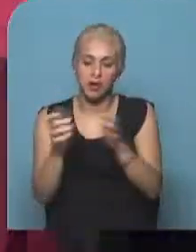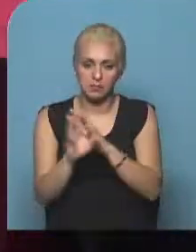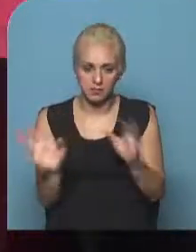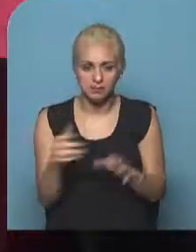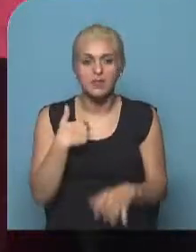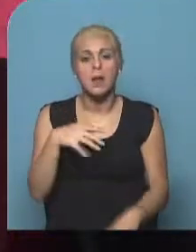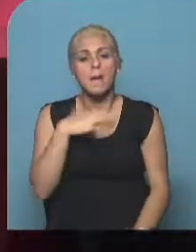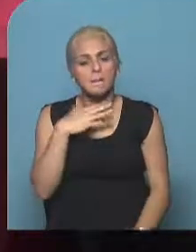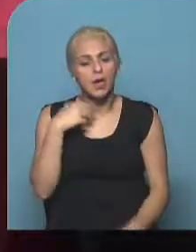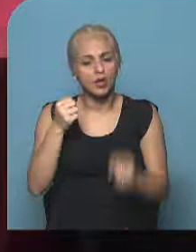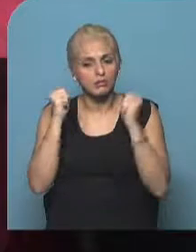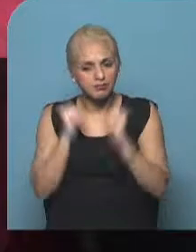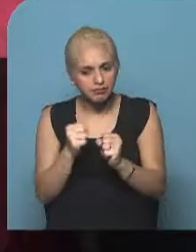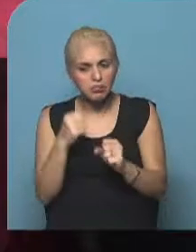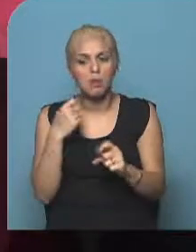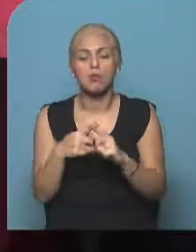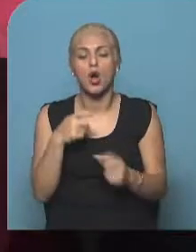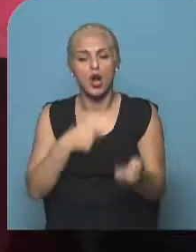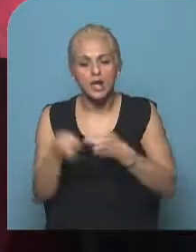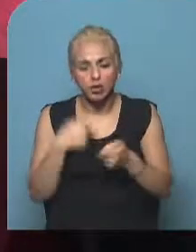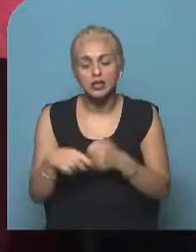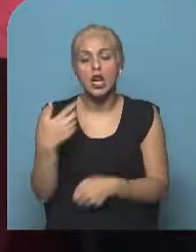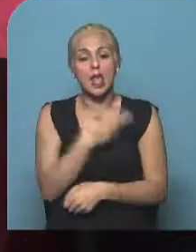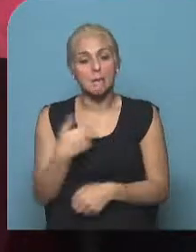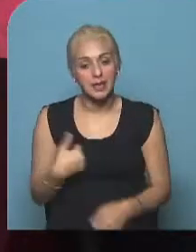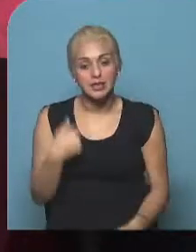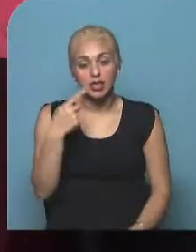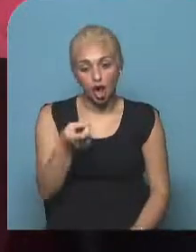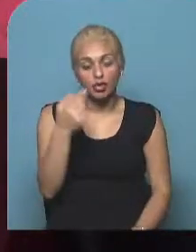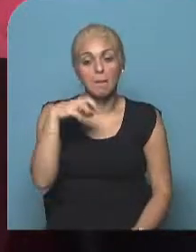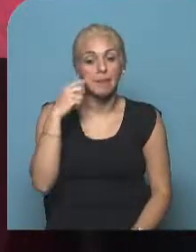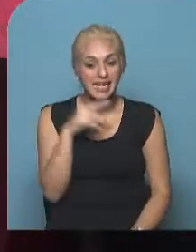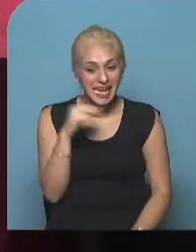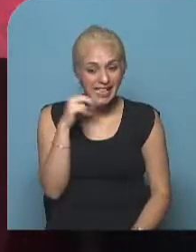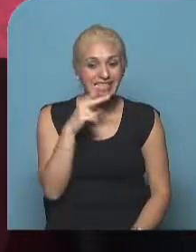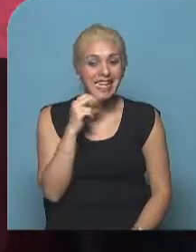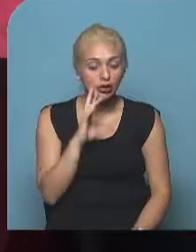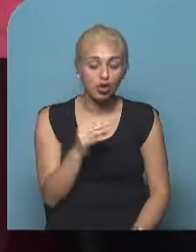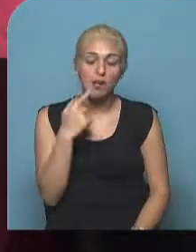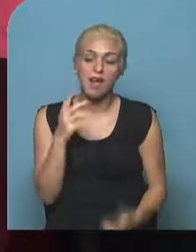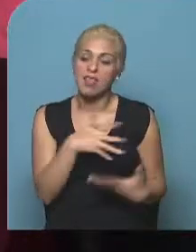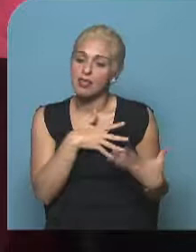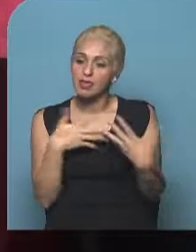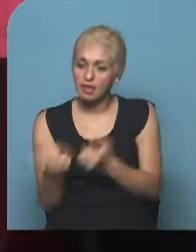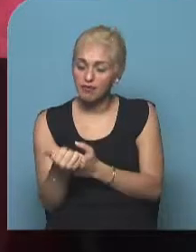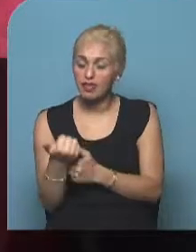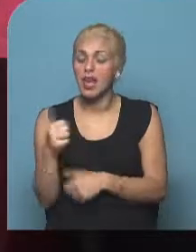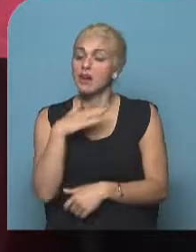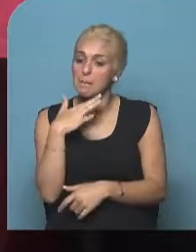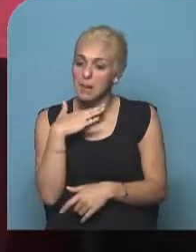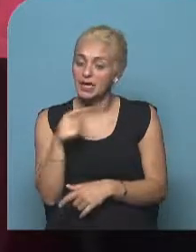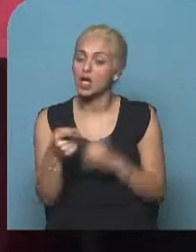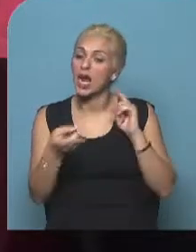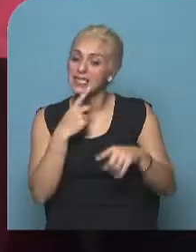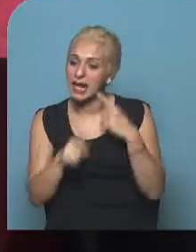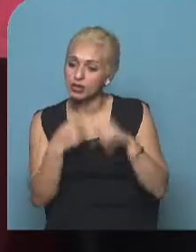México endurece negociaciones. El presidente Enrique Peña Nieto aseguró que defenderá la dignidad de su país en las relaciones